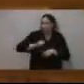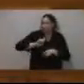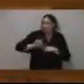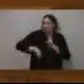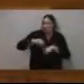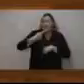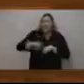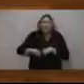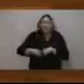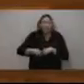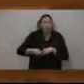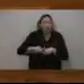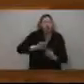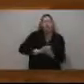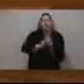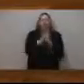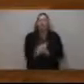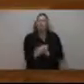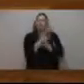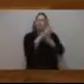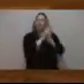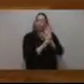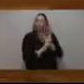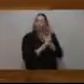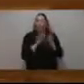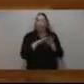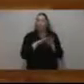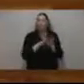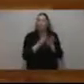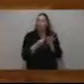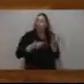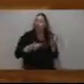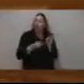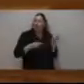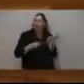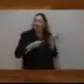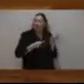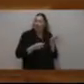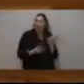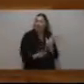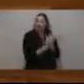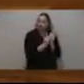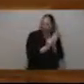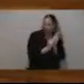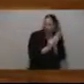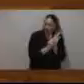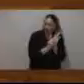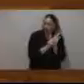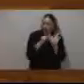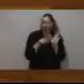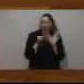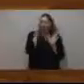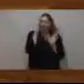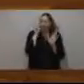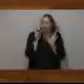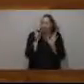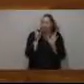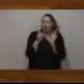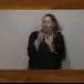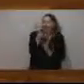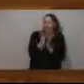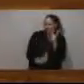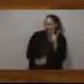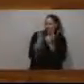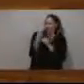tarde, cambien la regulación para ajustar los metros de distancia. Por lo tanto, parece que ya se habían dado cuenta de que había habido un error,